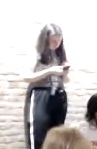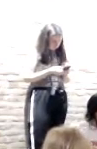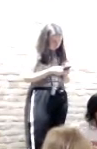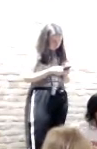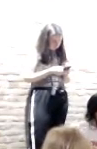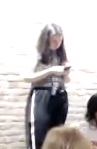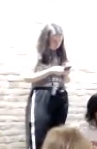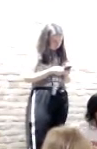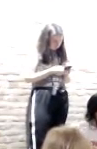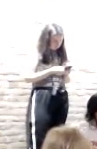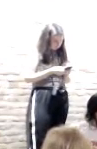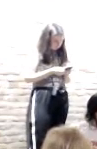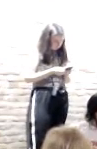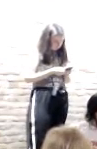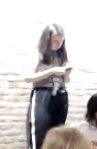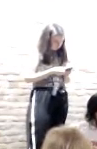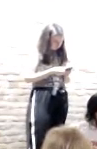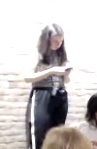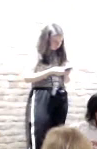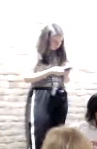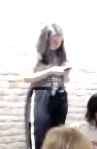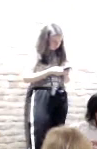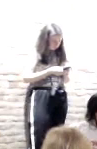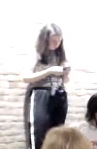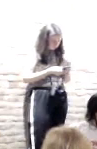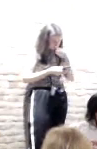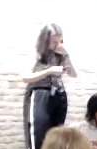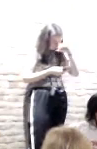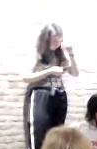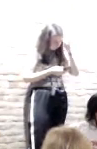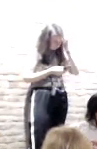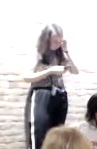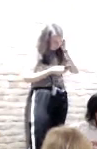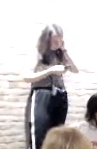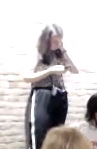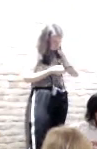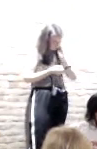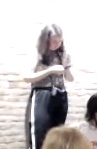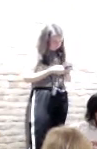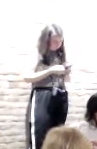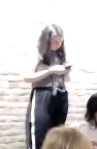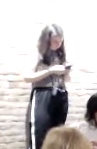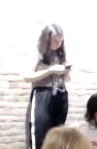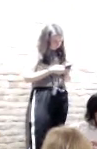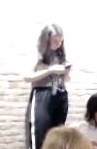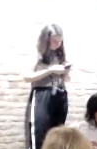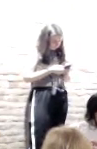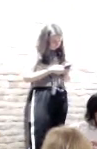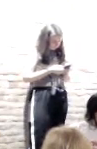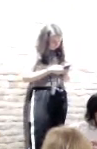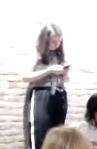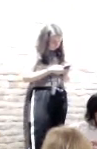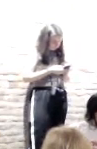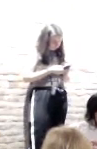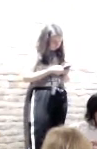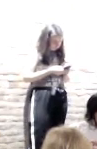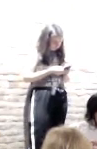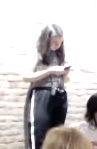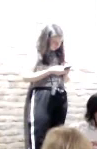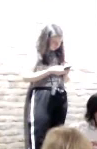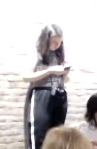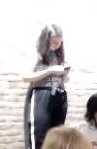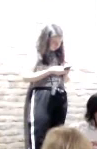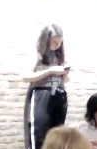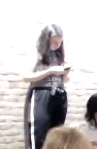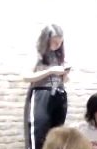municipalidad para que nos asesore el Cómo poder garantizar derechos en estas situaciones así que bueno nos falta mucho pero